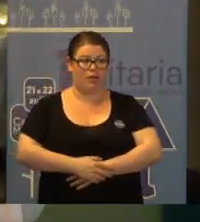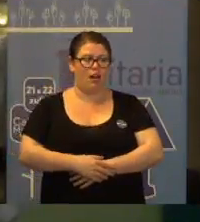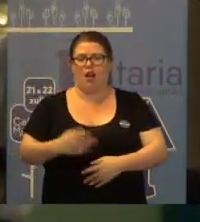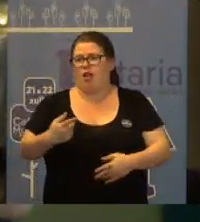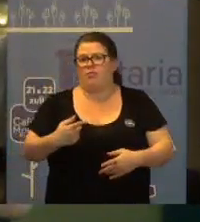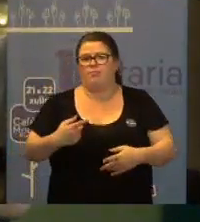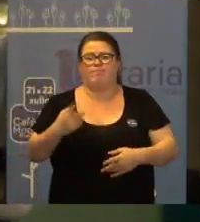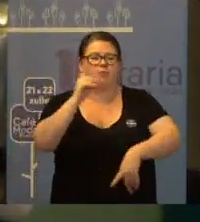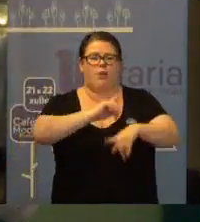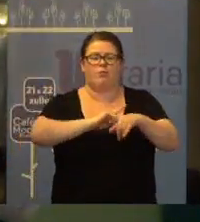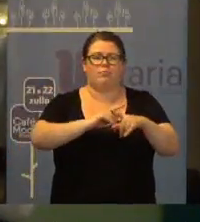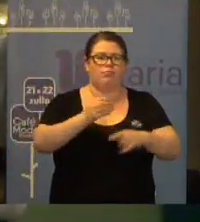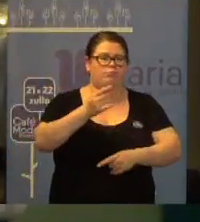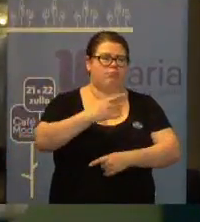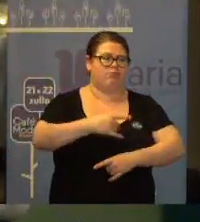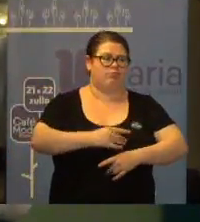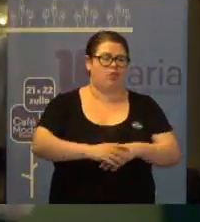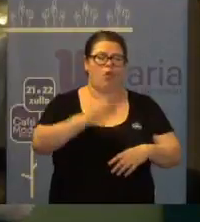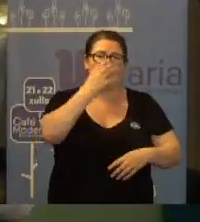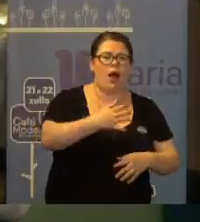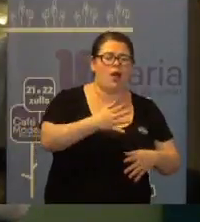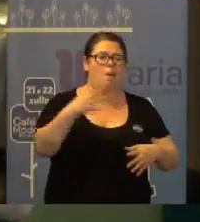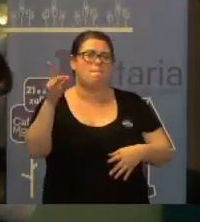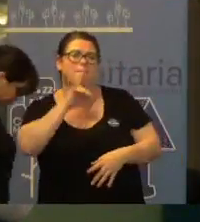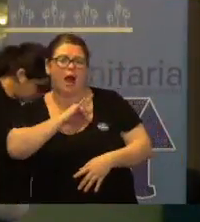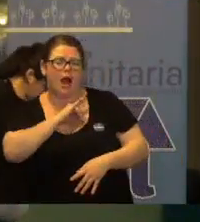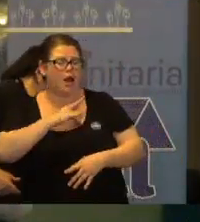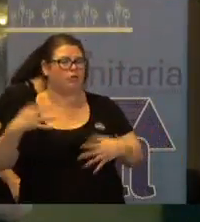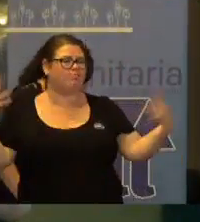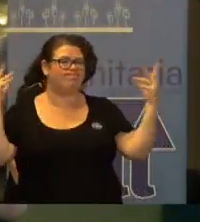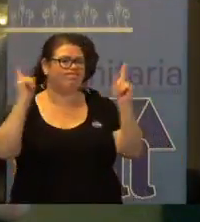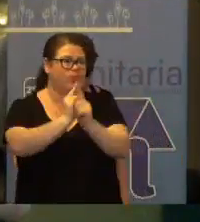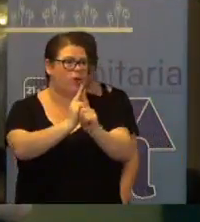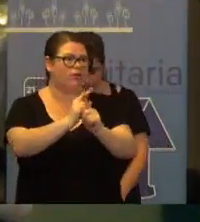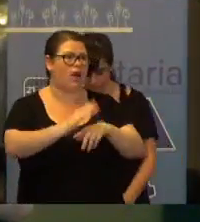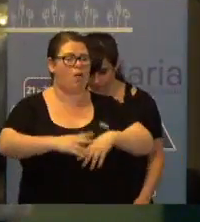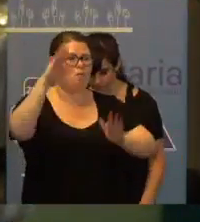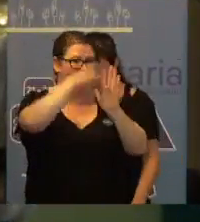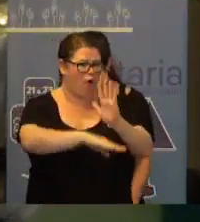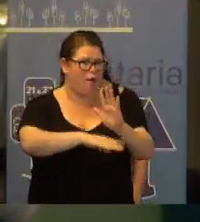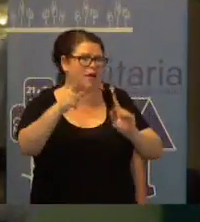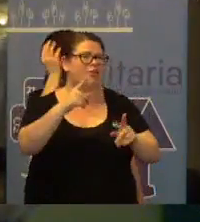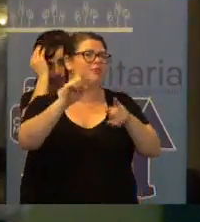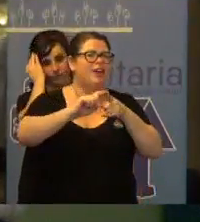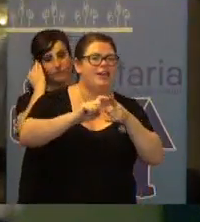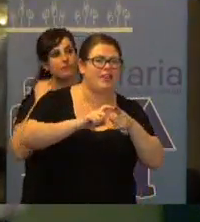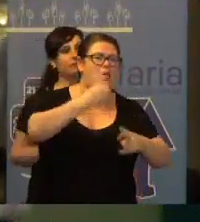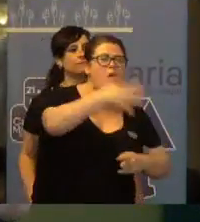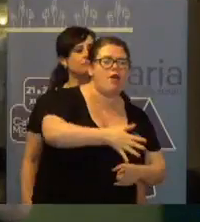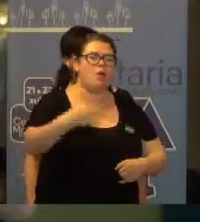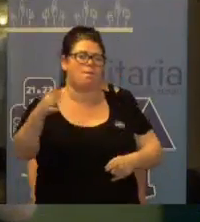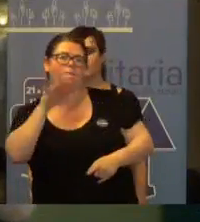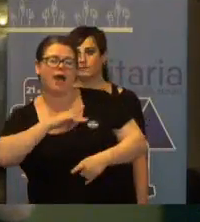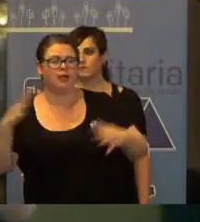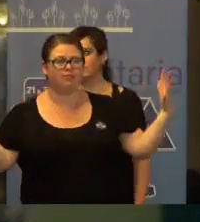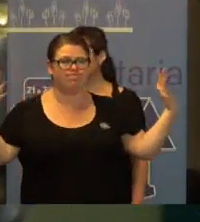escándalos, los buenos contra los malos, non se trata de ter razón ou un mellor programa, non, sempre se caracteriza como los buenos contra los